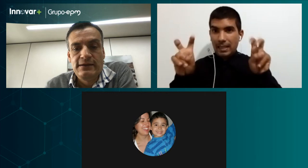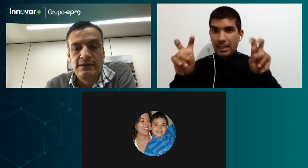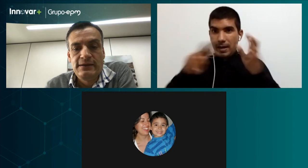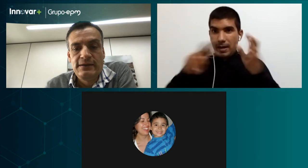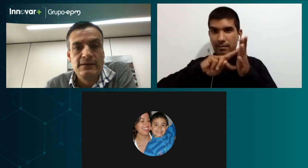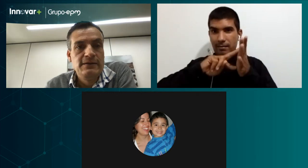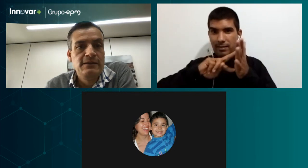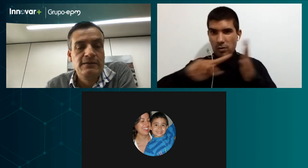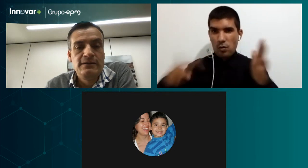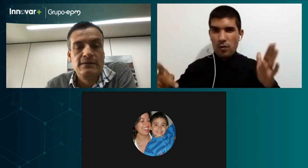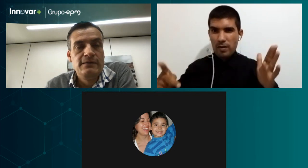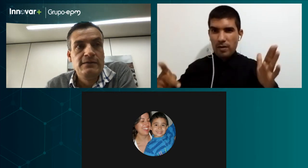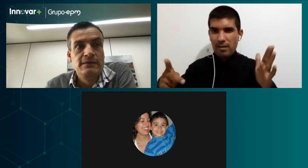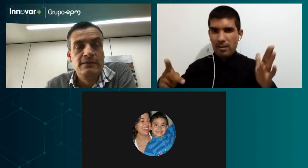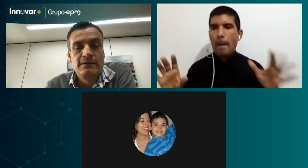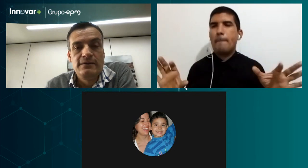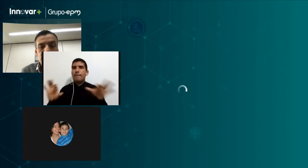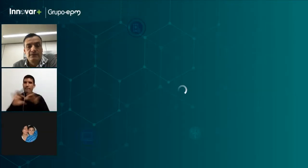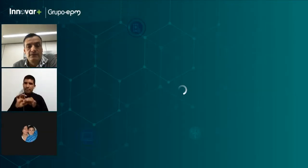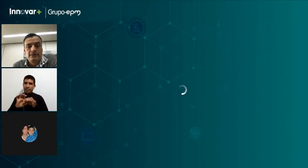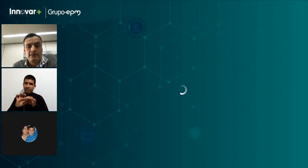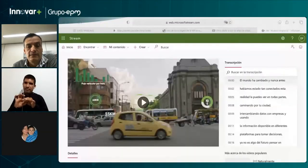Compartir.